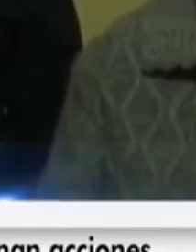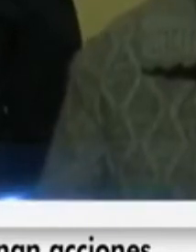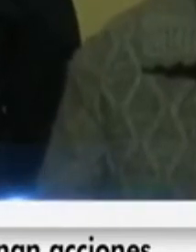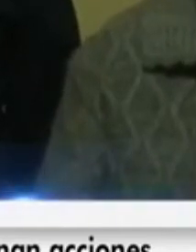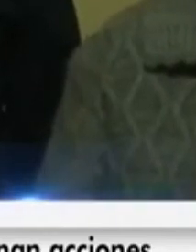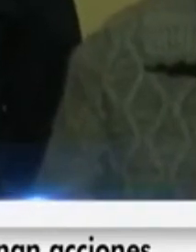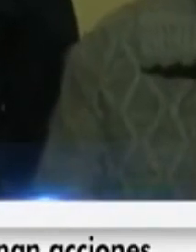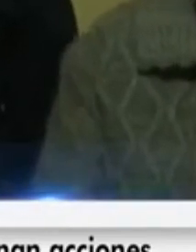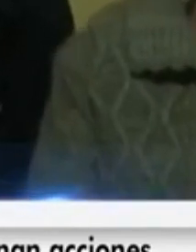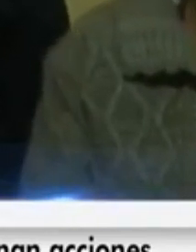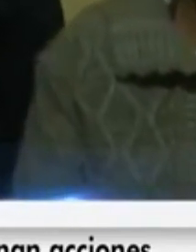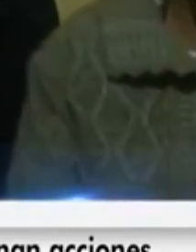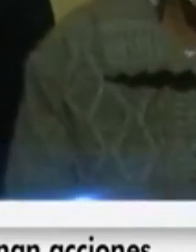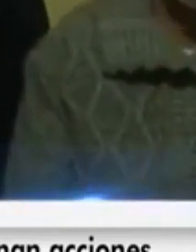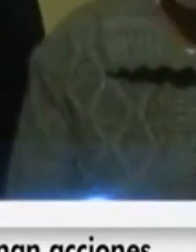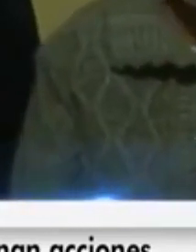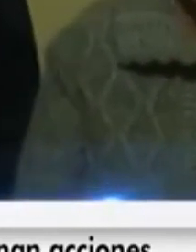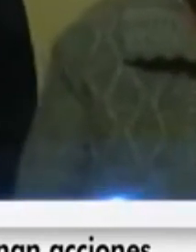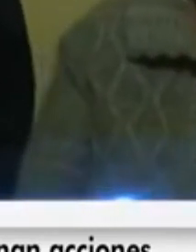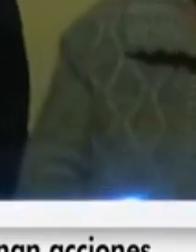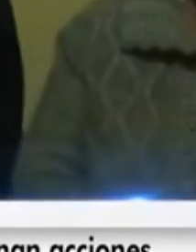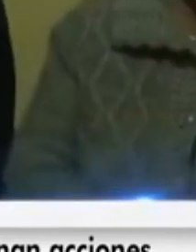gracias, ministro. ¿No? ¡Viva la paz!